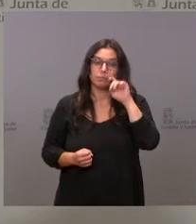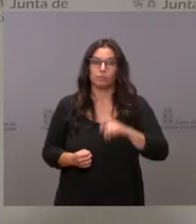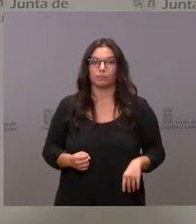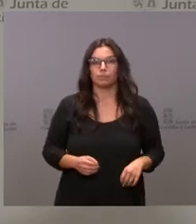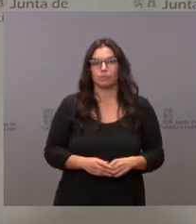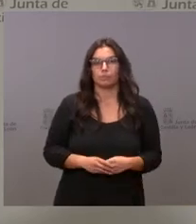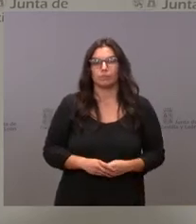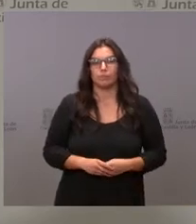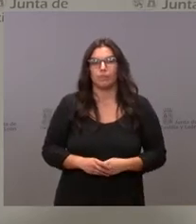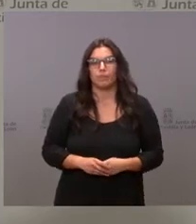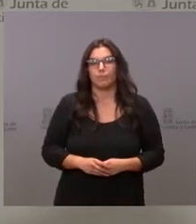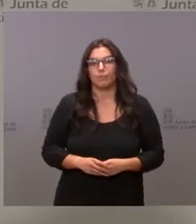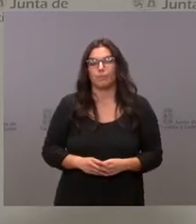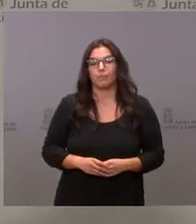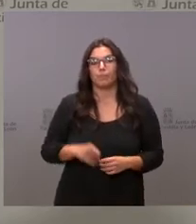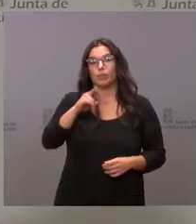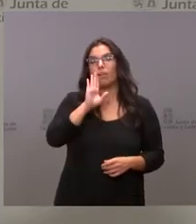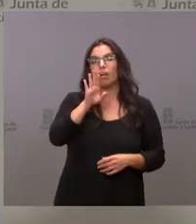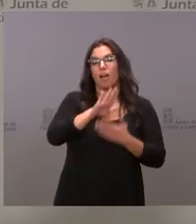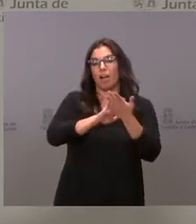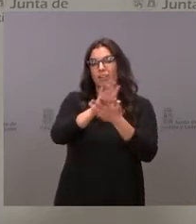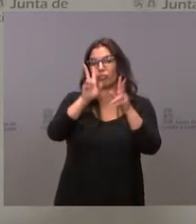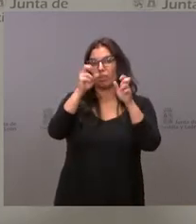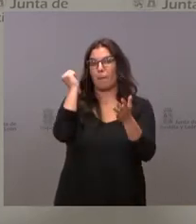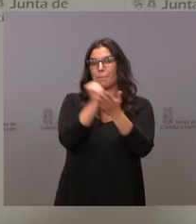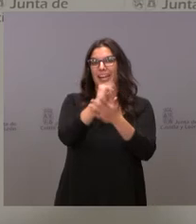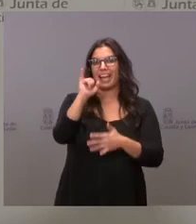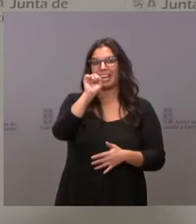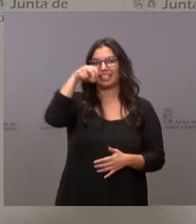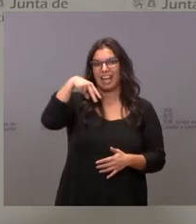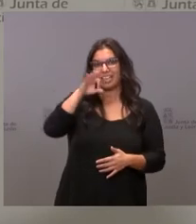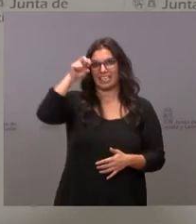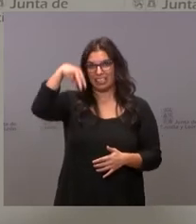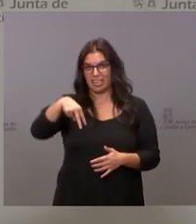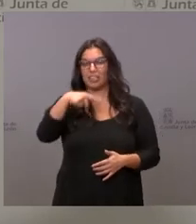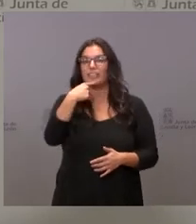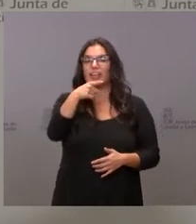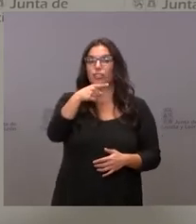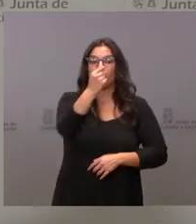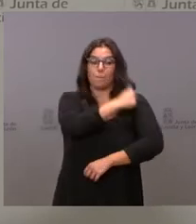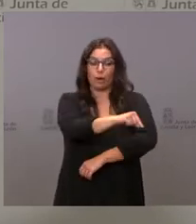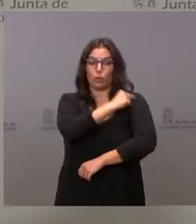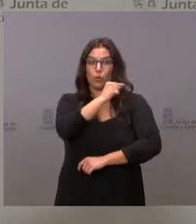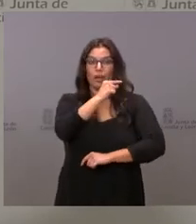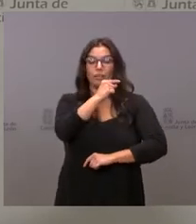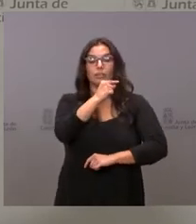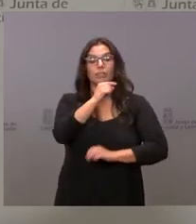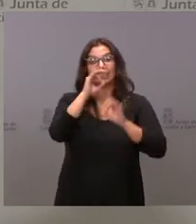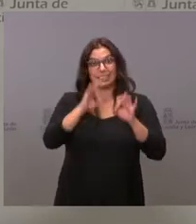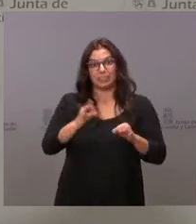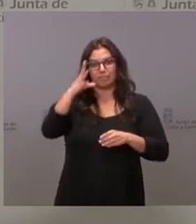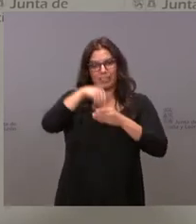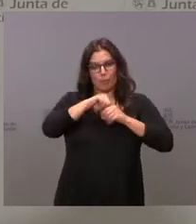Sí, acaba de referirse a la vacuna de Janssen. Dice que parece que hay menos inmunidad entre la gente que ha sido vacunada con